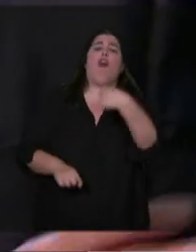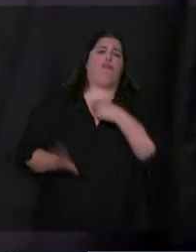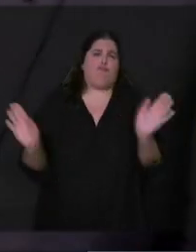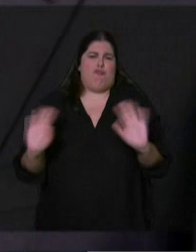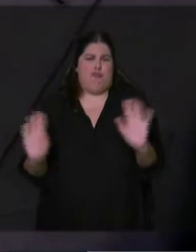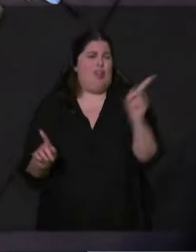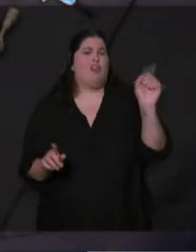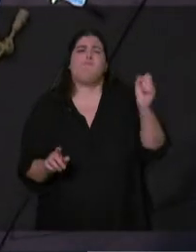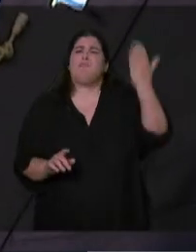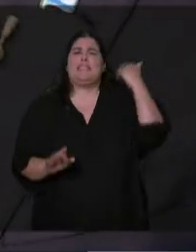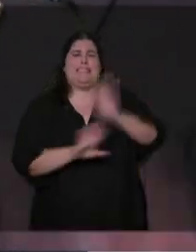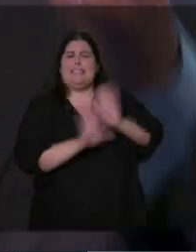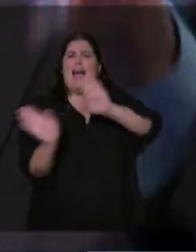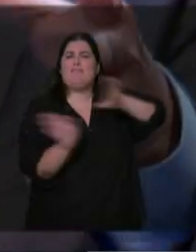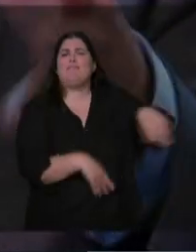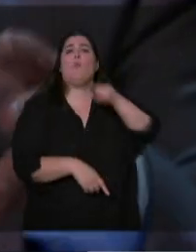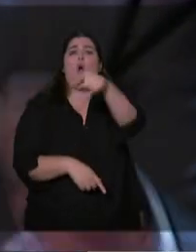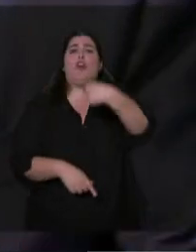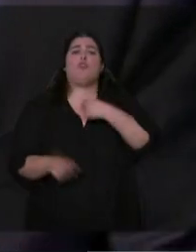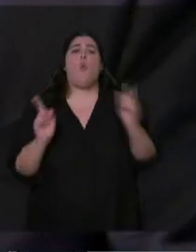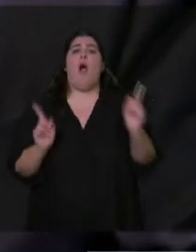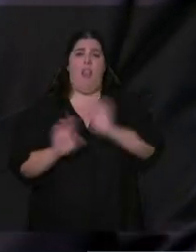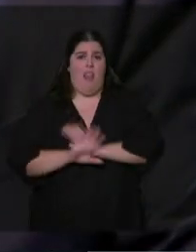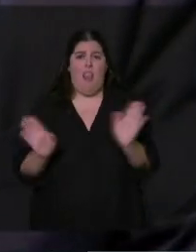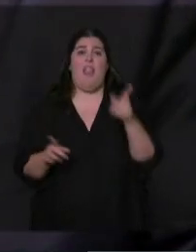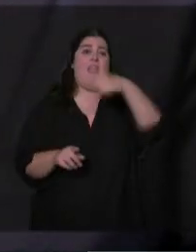oportunidad ahora es vos o yo y los argentinos deciden sobre eso